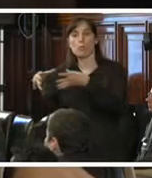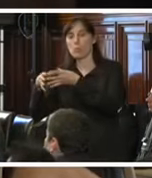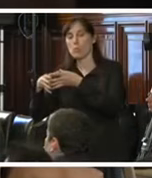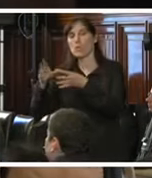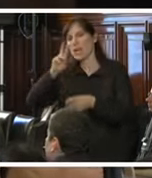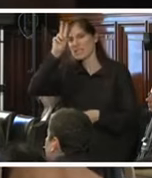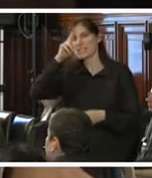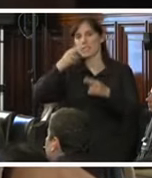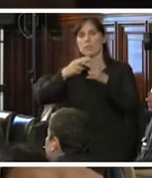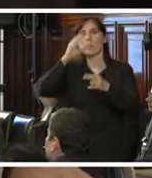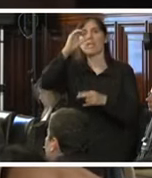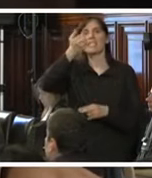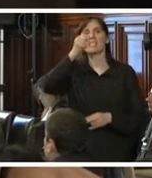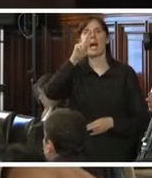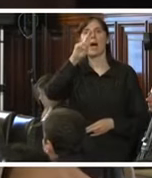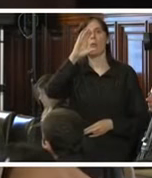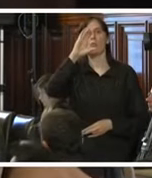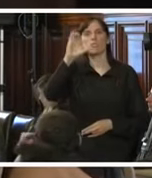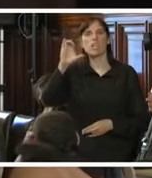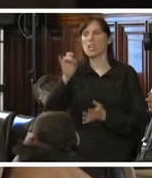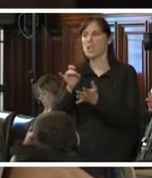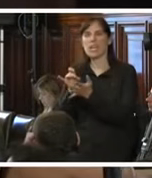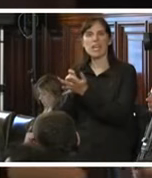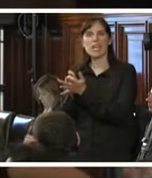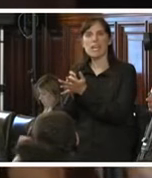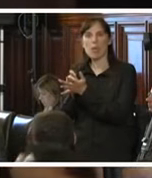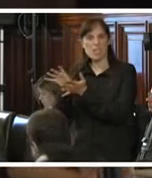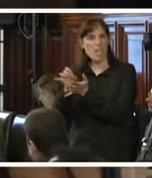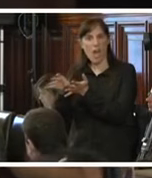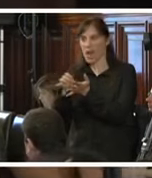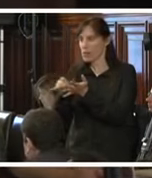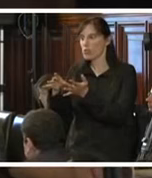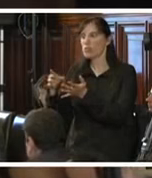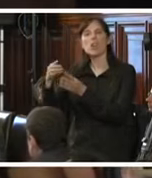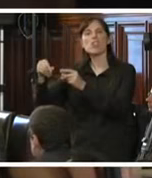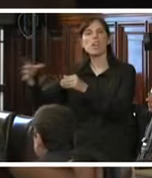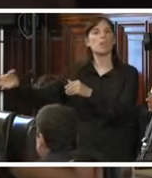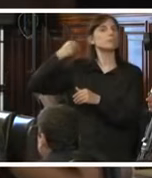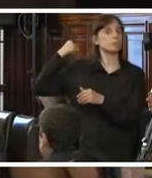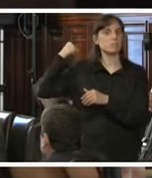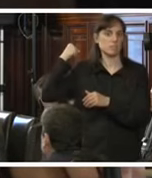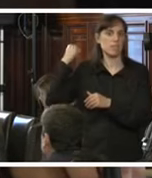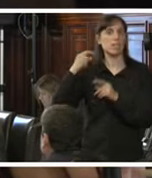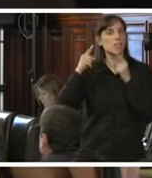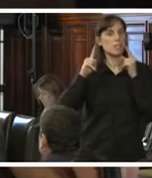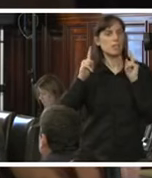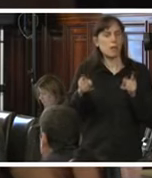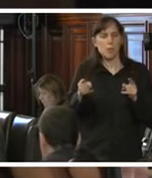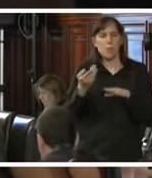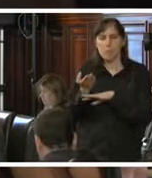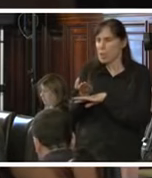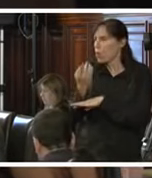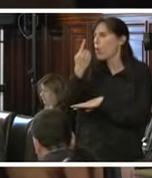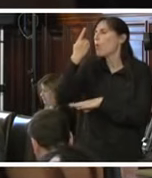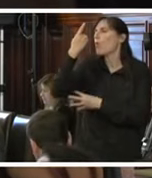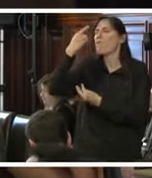Sauce, que fue desalojada de sus tierras ancestrales mediante una orden judicial y a pedido de un